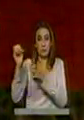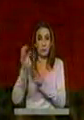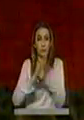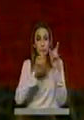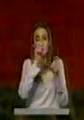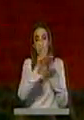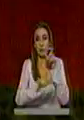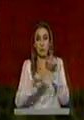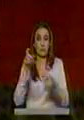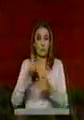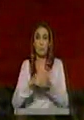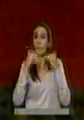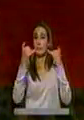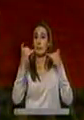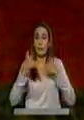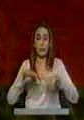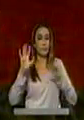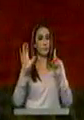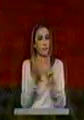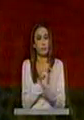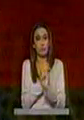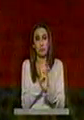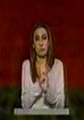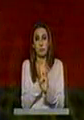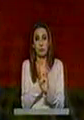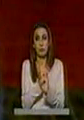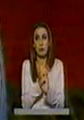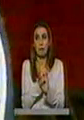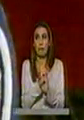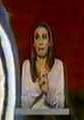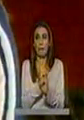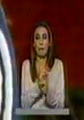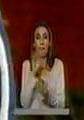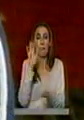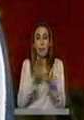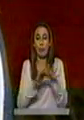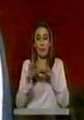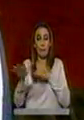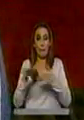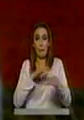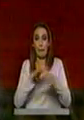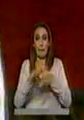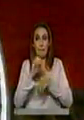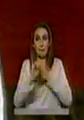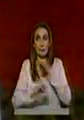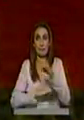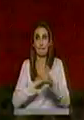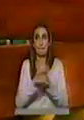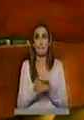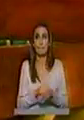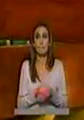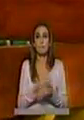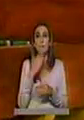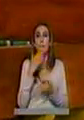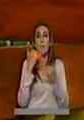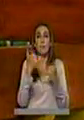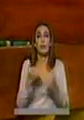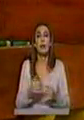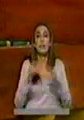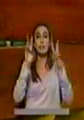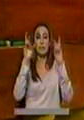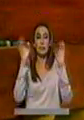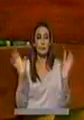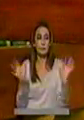viendo. Hemos conseguido, primero vamos a hablar de la conectividad internacional. Sí, quisiera que este tema de la